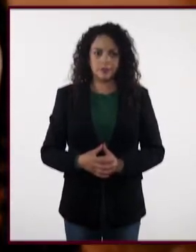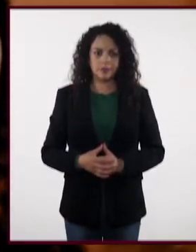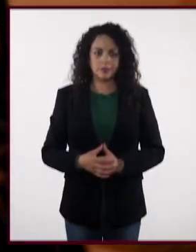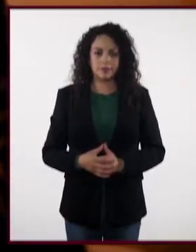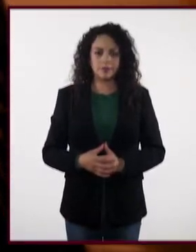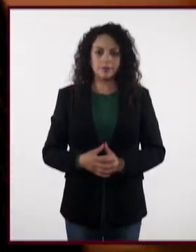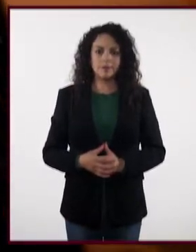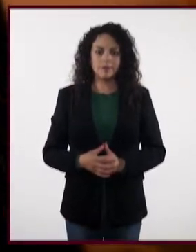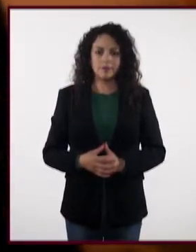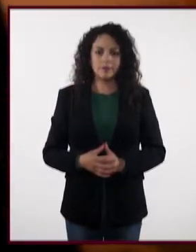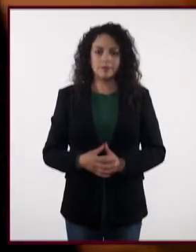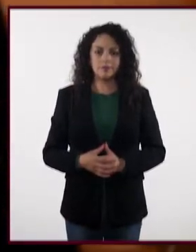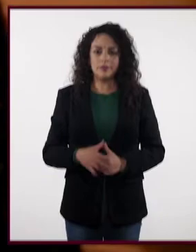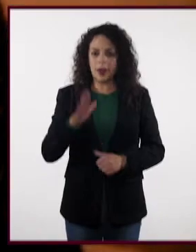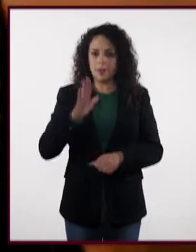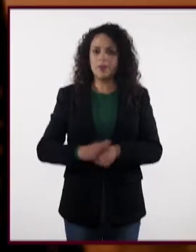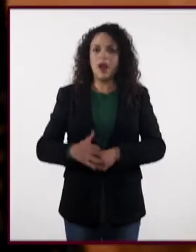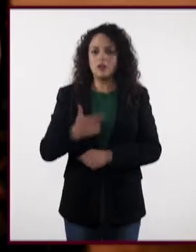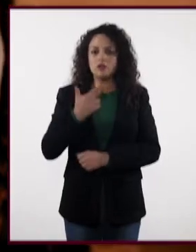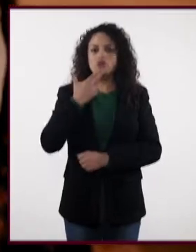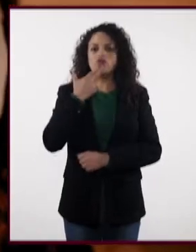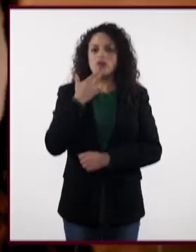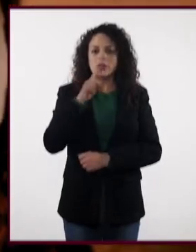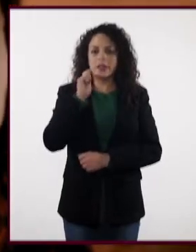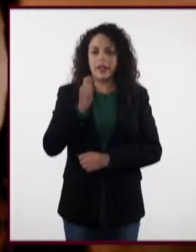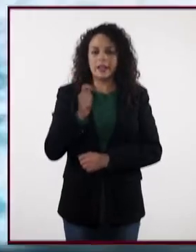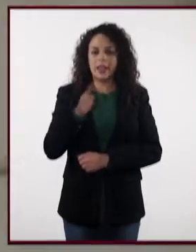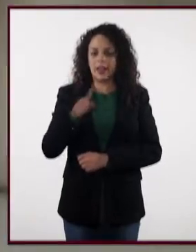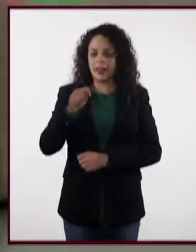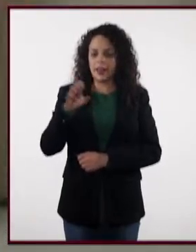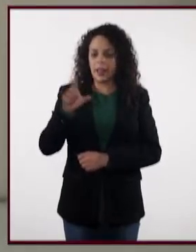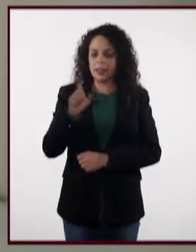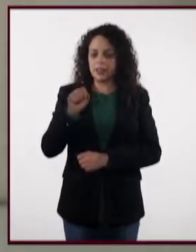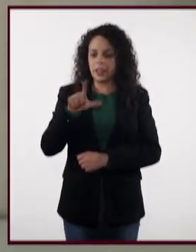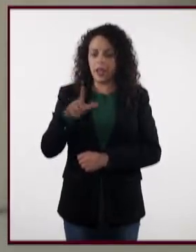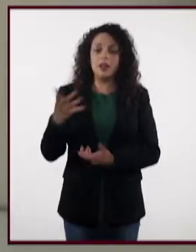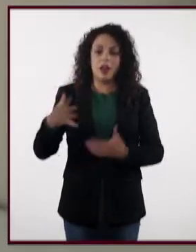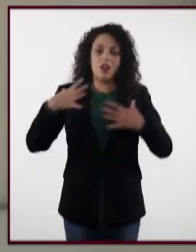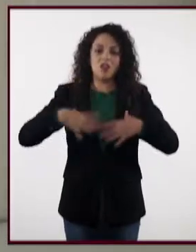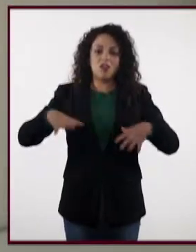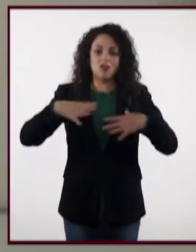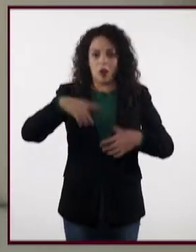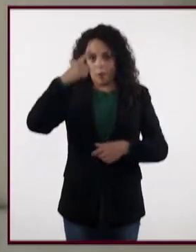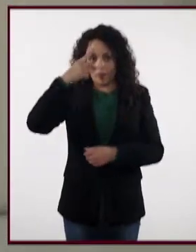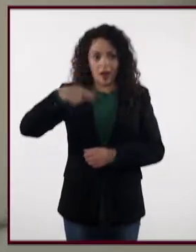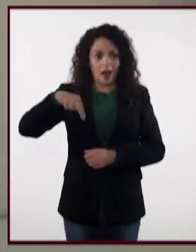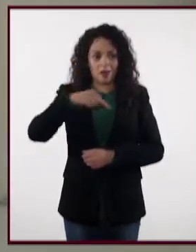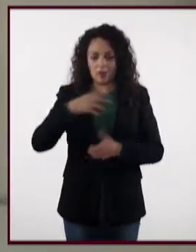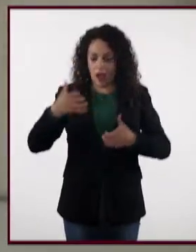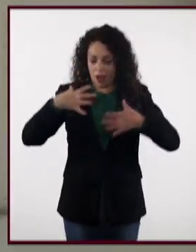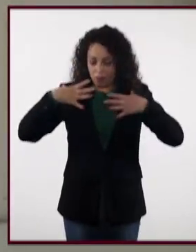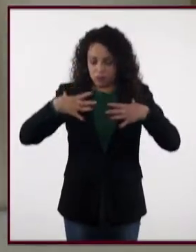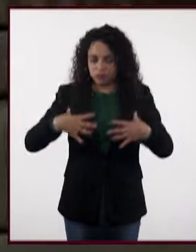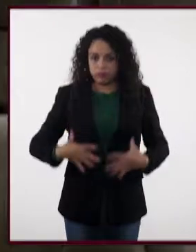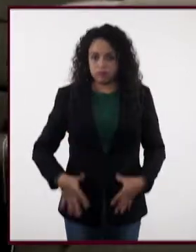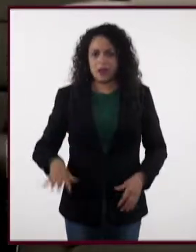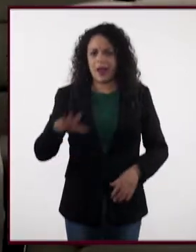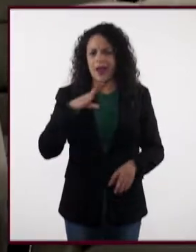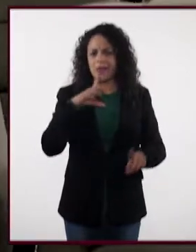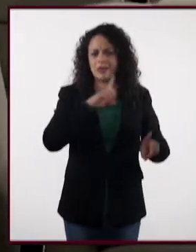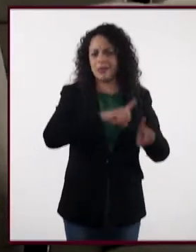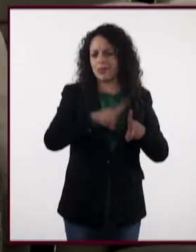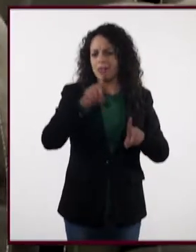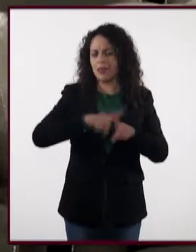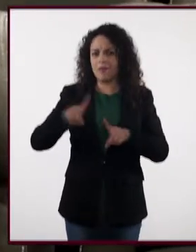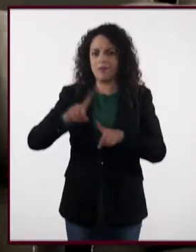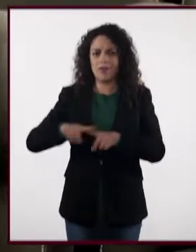Si bien el uso más común de los textiles es para confeccionar la ropa con la que nos vestimos, los textiles tienen muchísimas